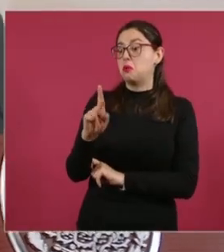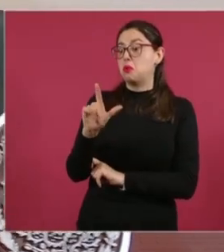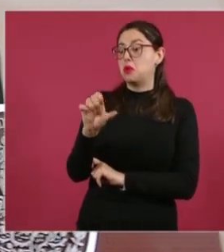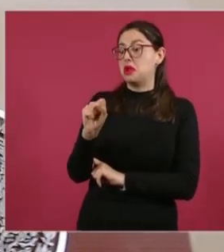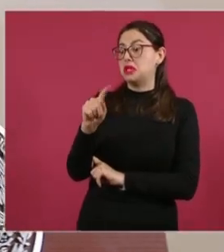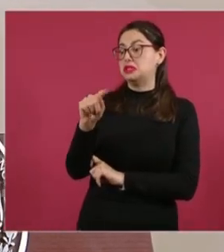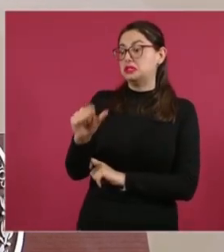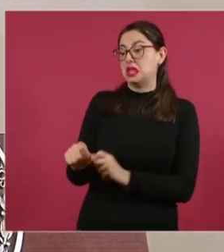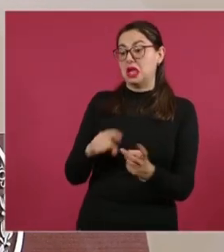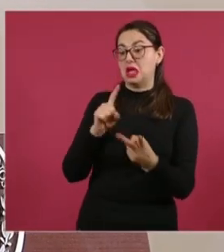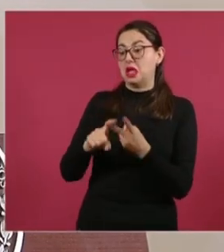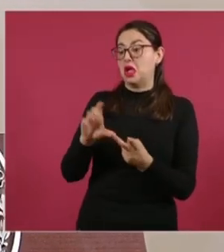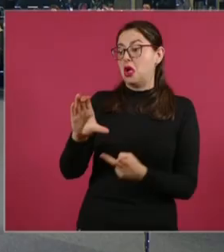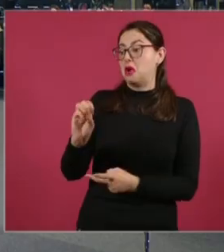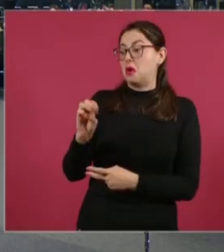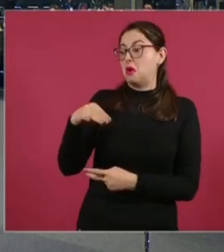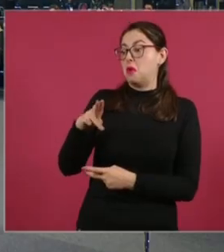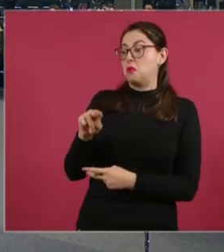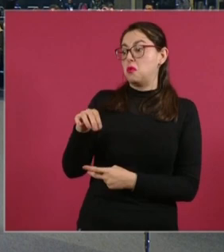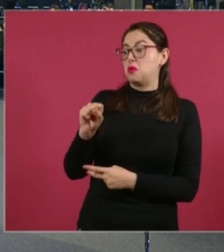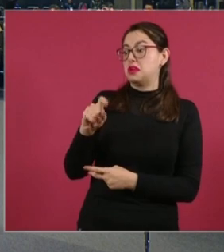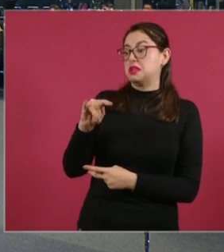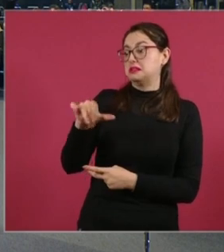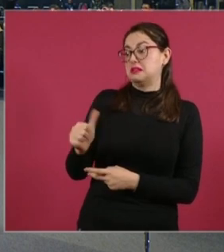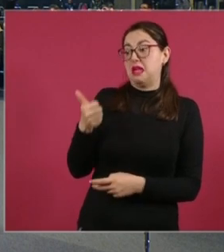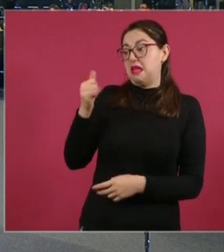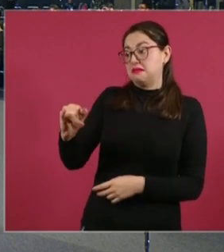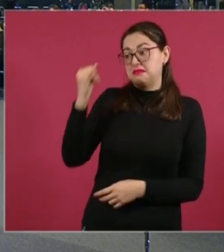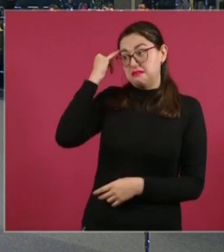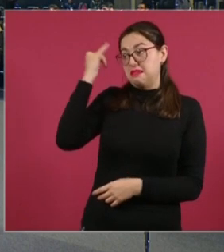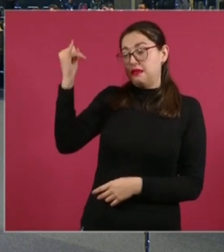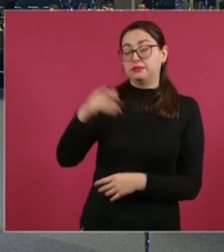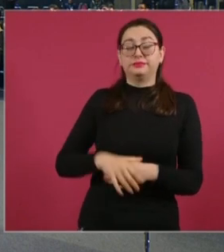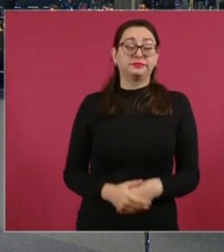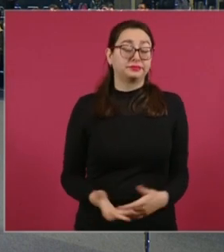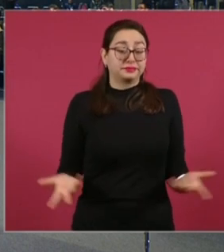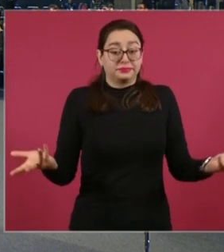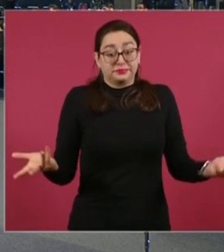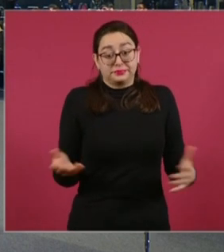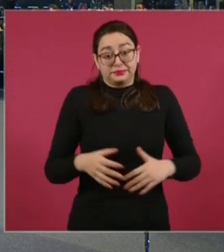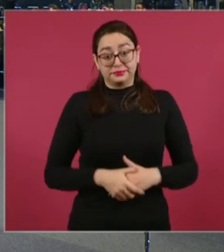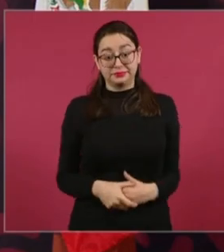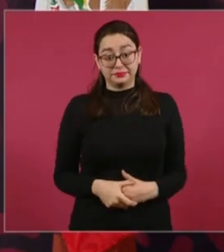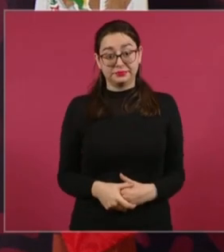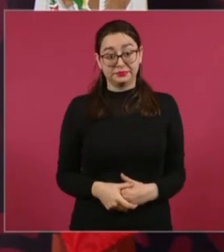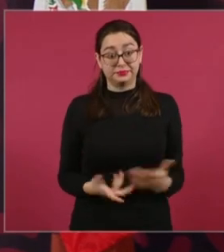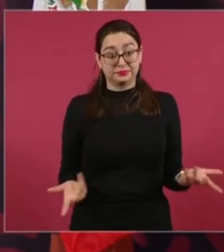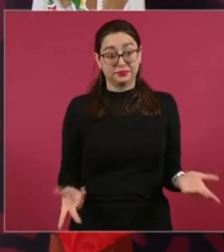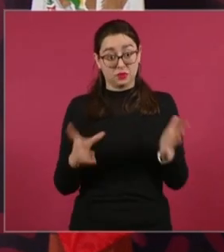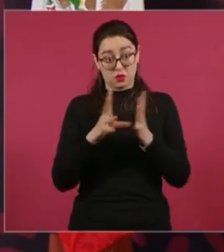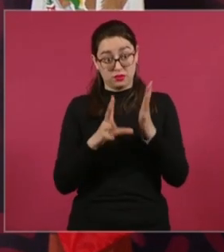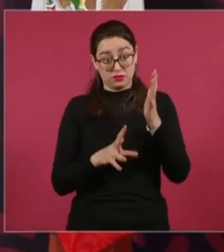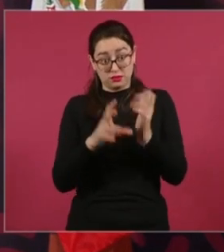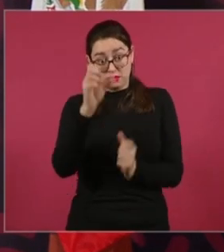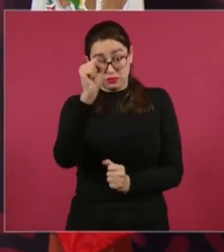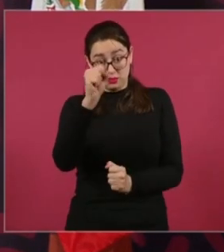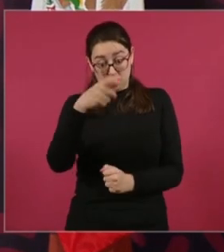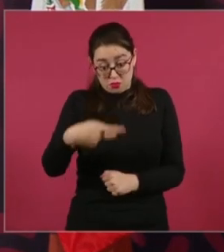está en la Constitución. Lo que pasa es que esto está ahí como letra muerta,